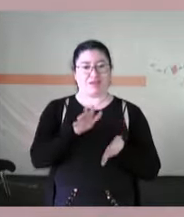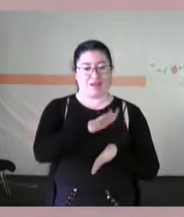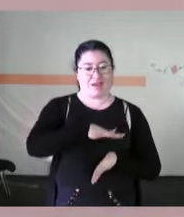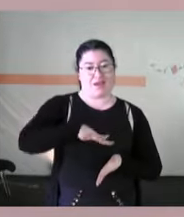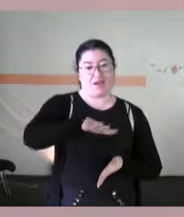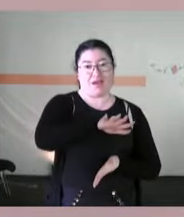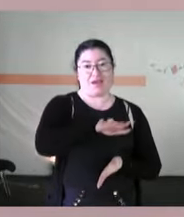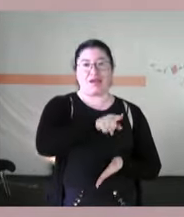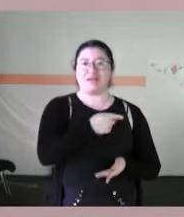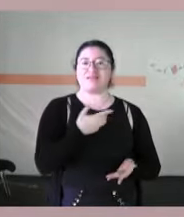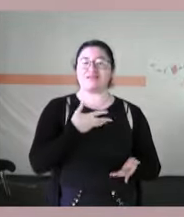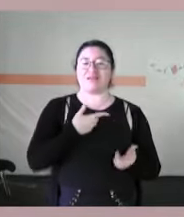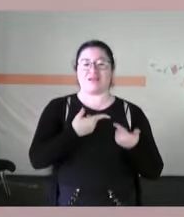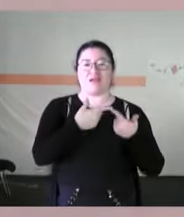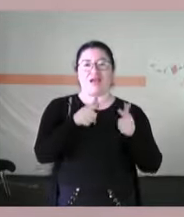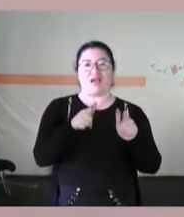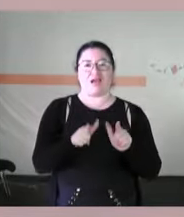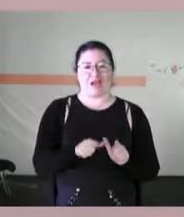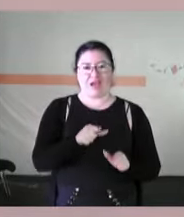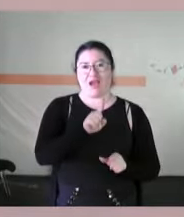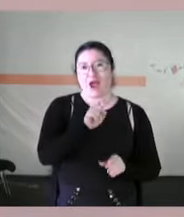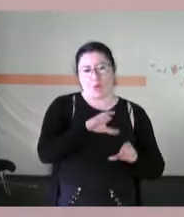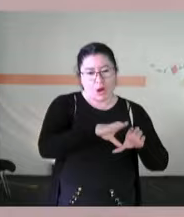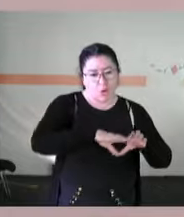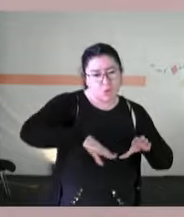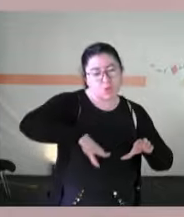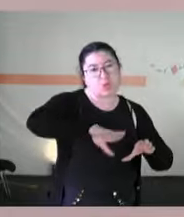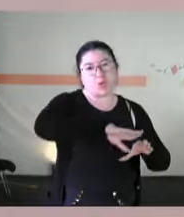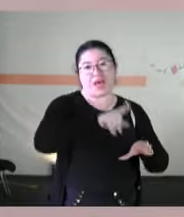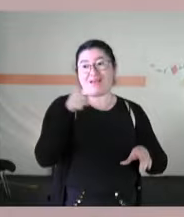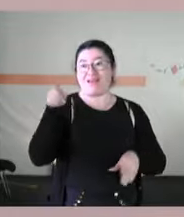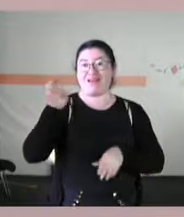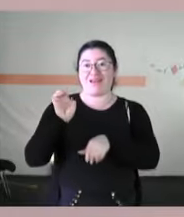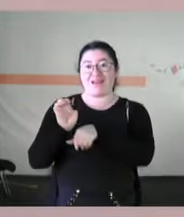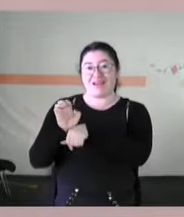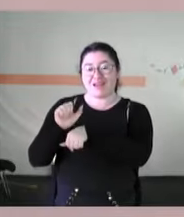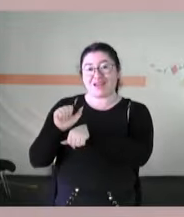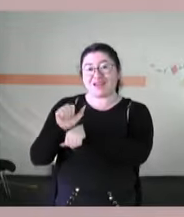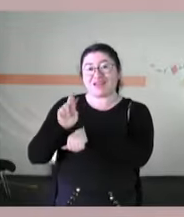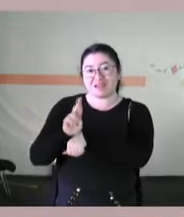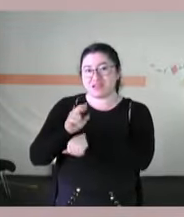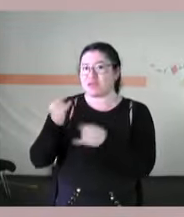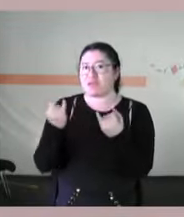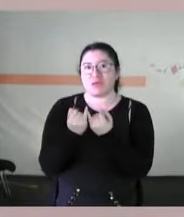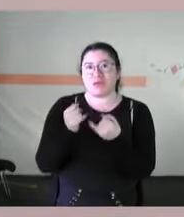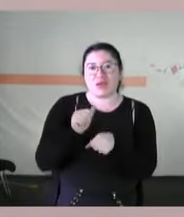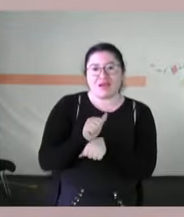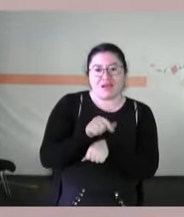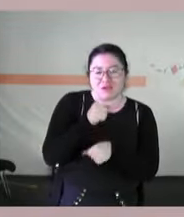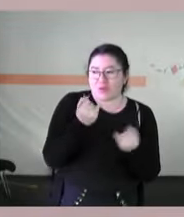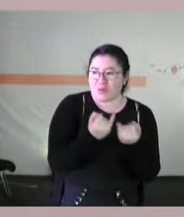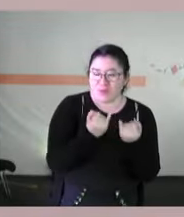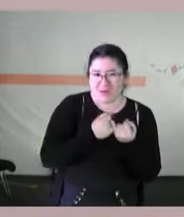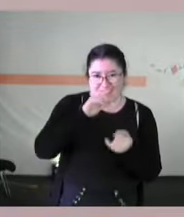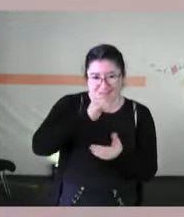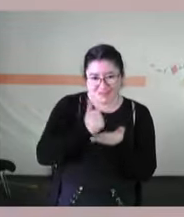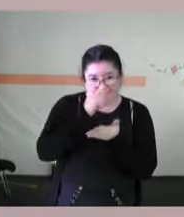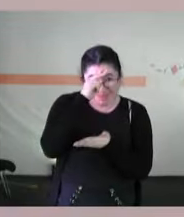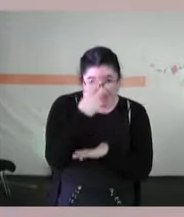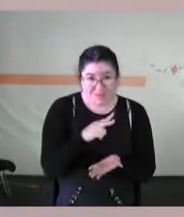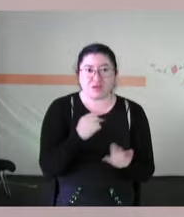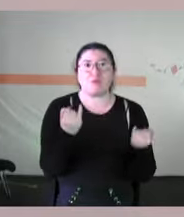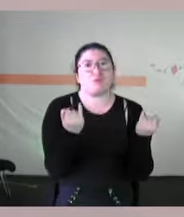territorios donde hay lagos y lagunas en Argentina que son pues, del tamaño de Ciudad de México o más para tener el